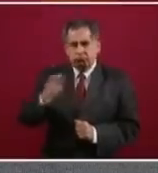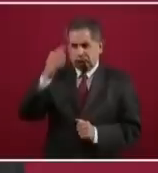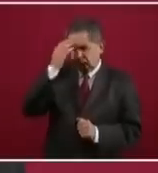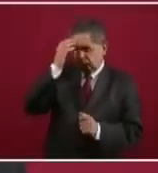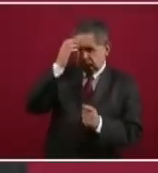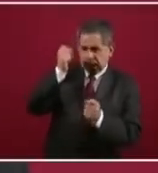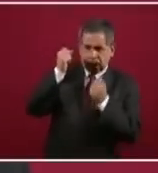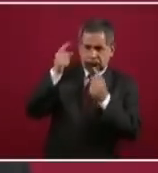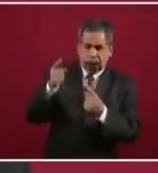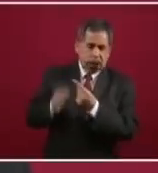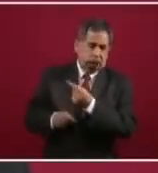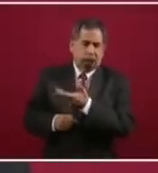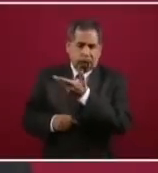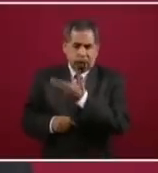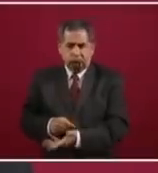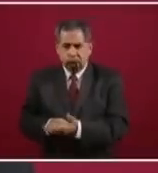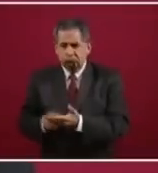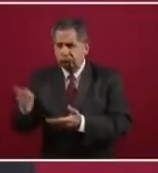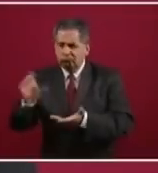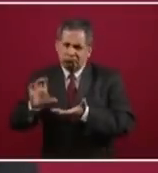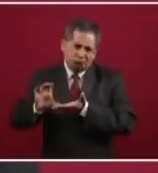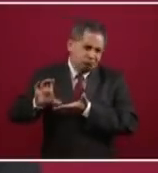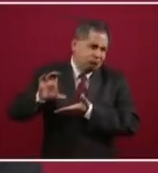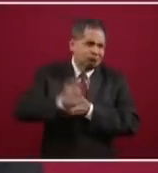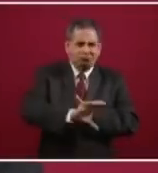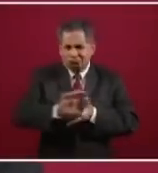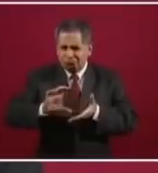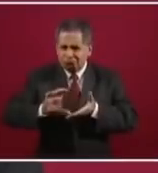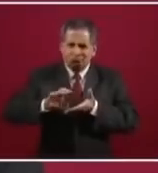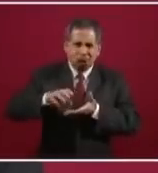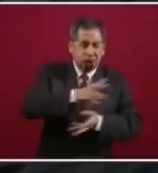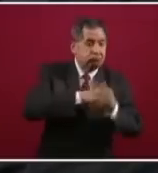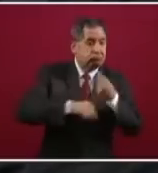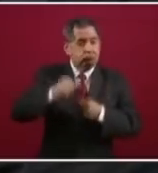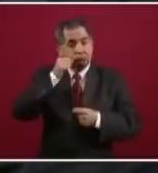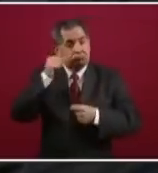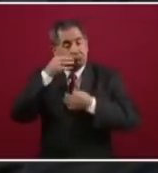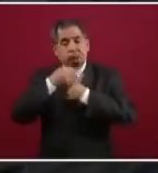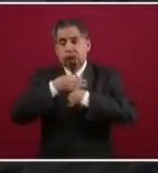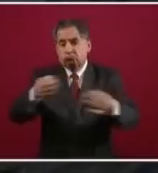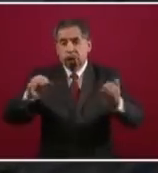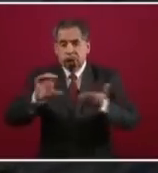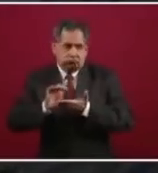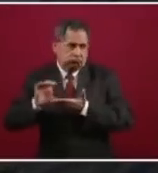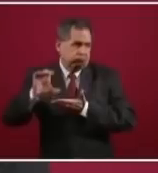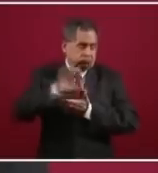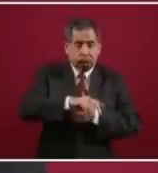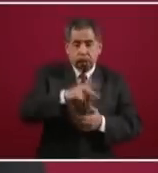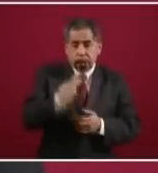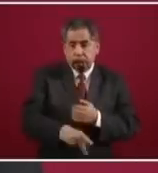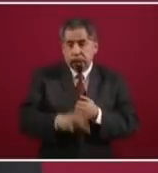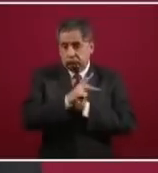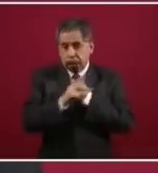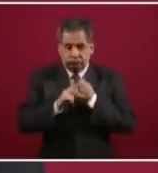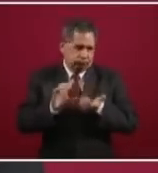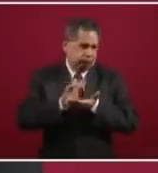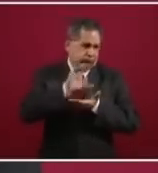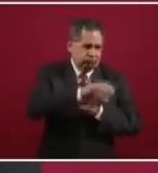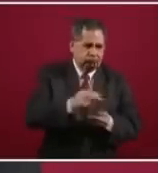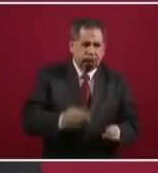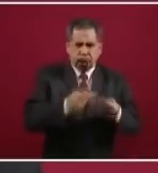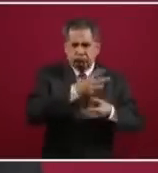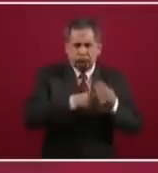reconocerse porque está invirtiendo. Ayer anunció inversiones en el país, como